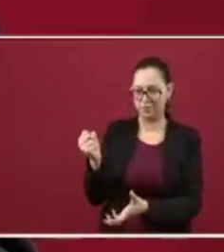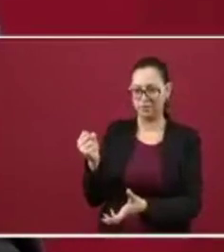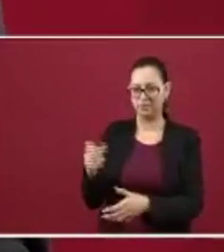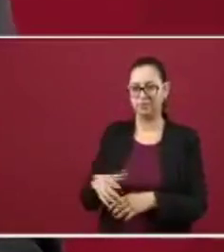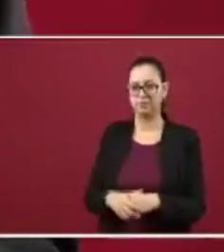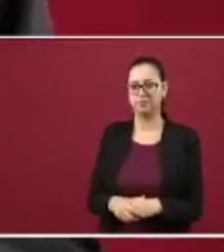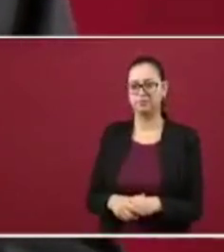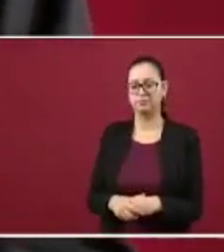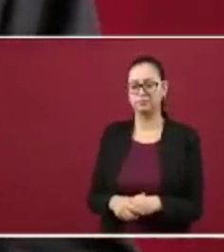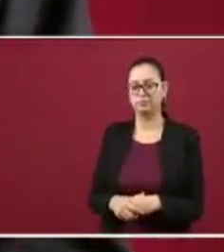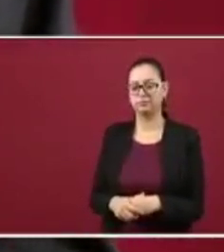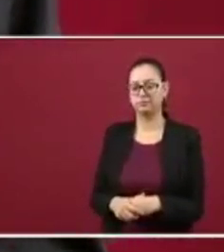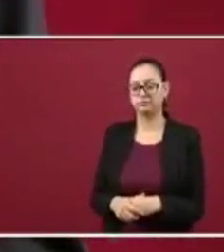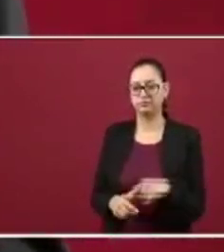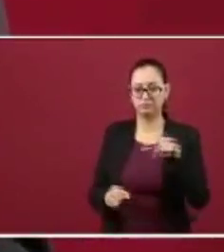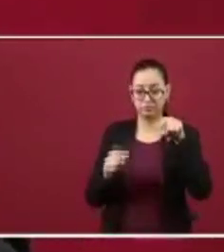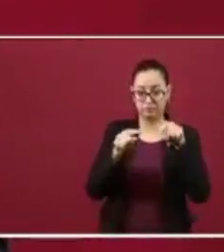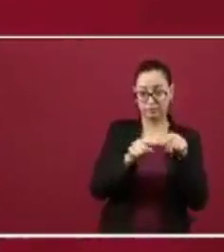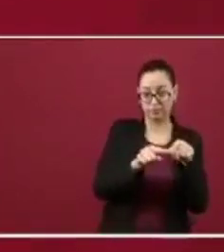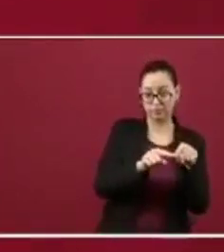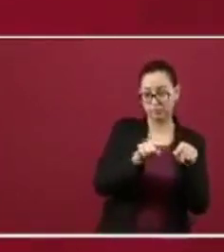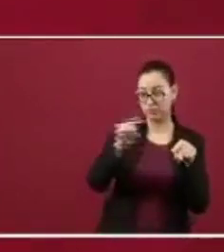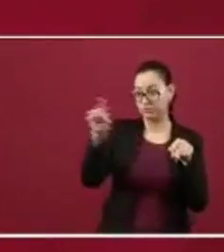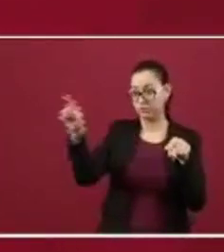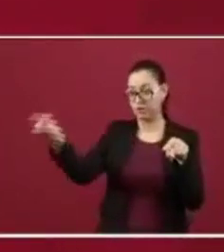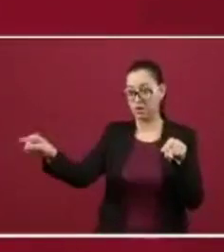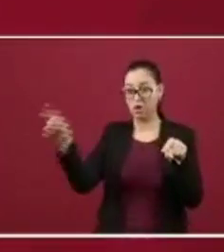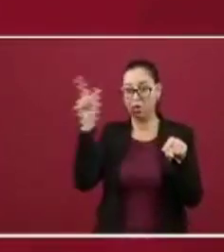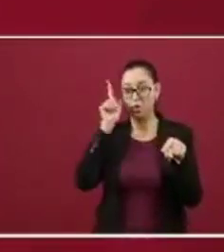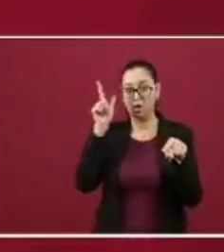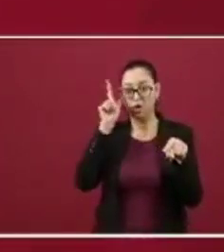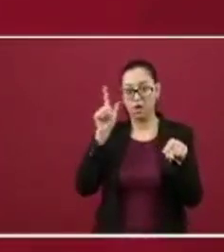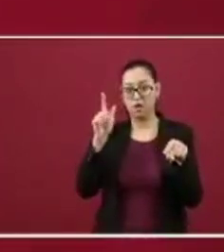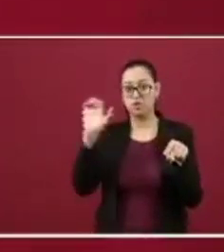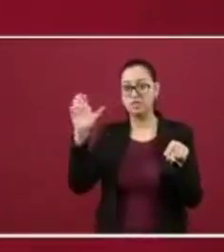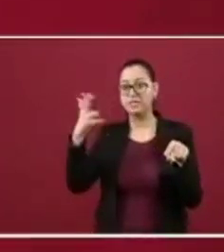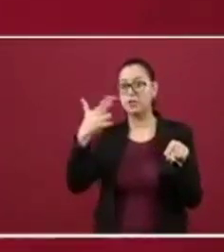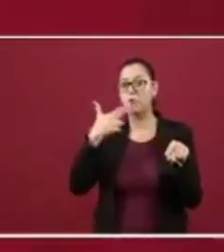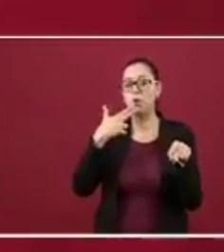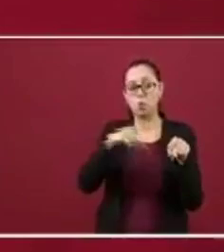de Badiraguato a Guadalupe y Calvo, Chihuahua,